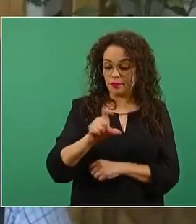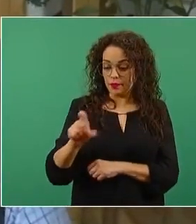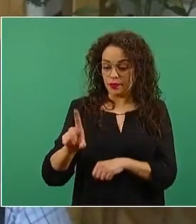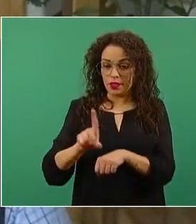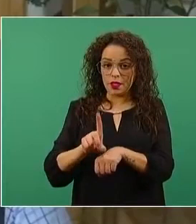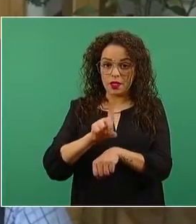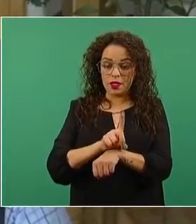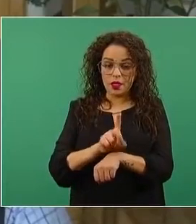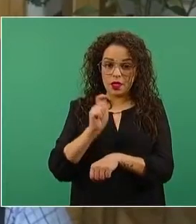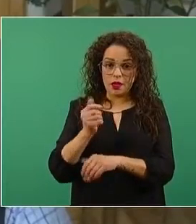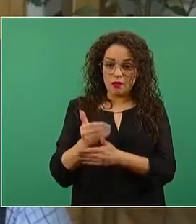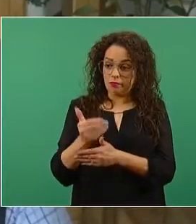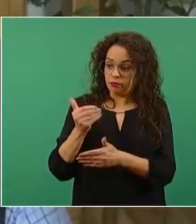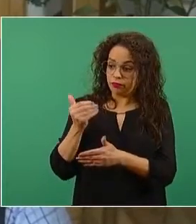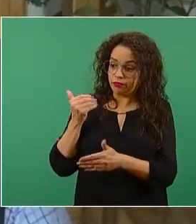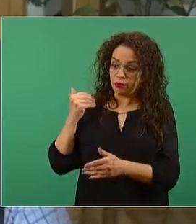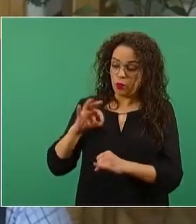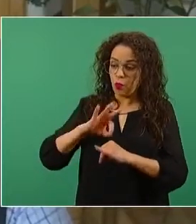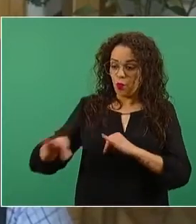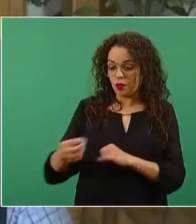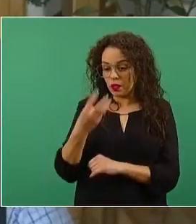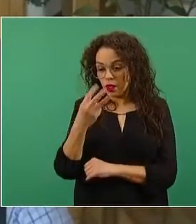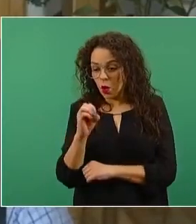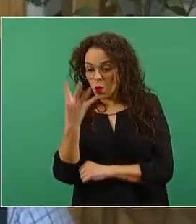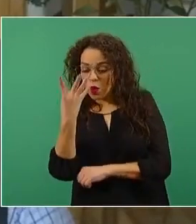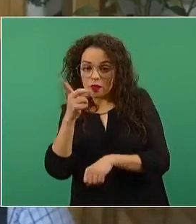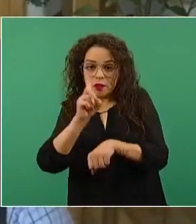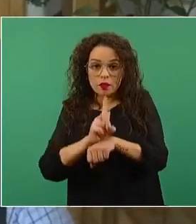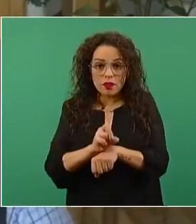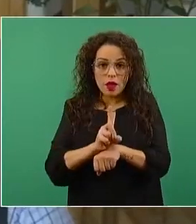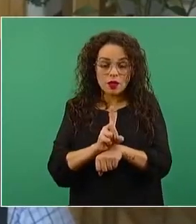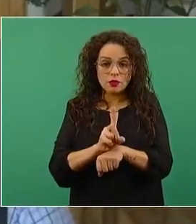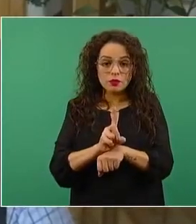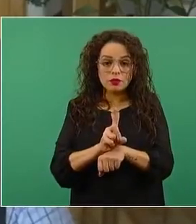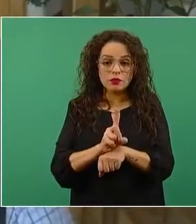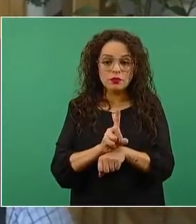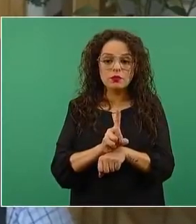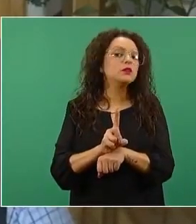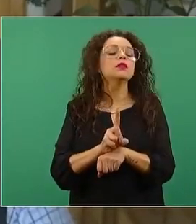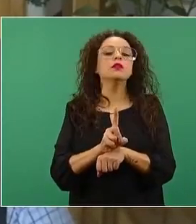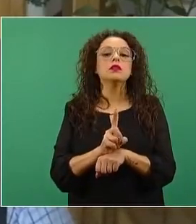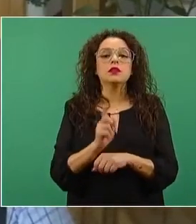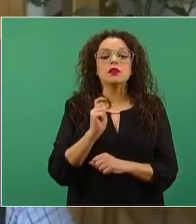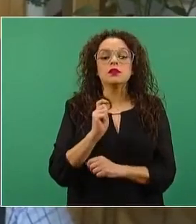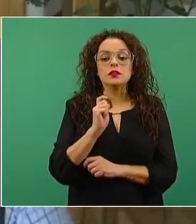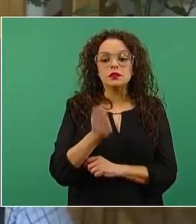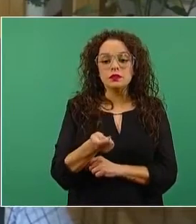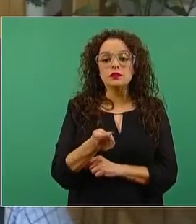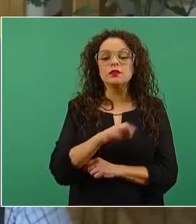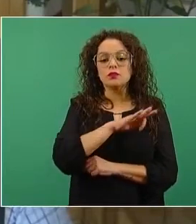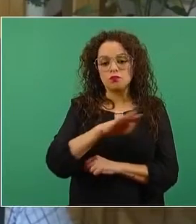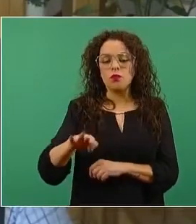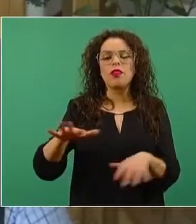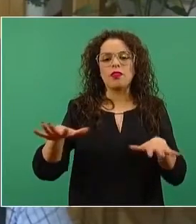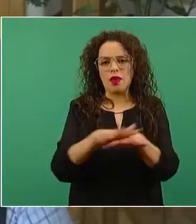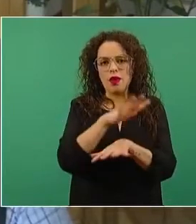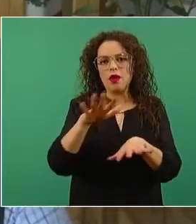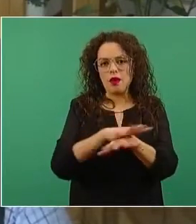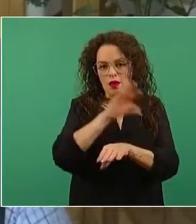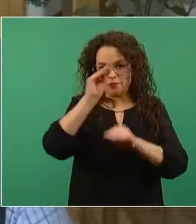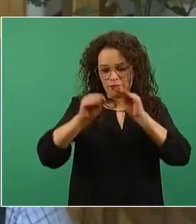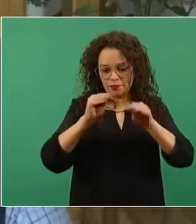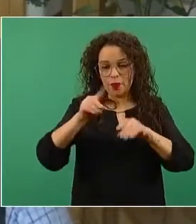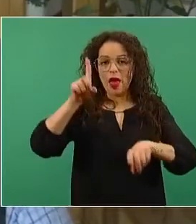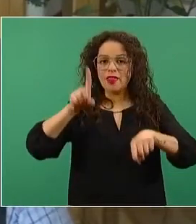todo de los últimos 3 o 4 días, son o pueden todavía sufrir modificaciones en relación a